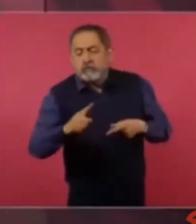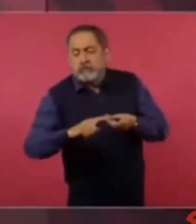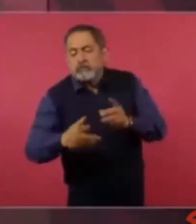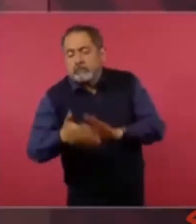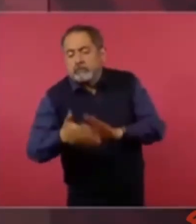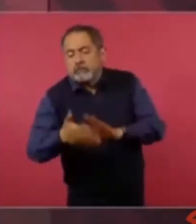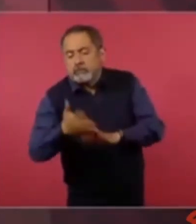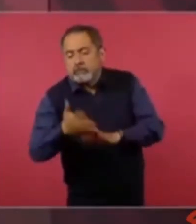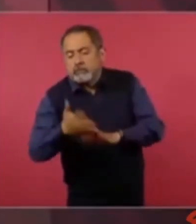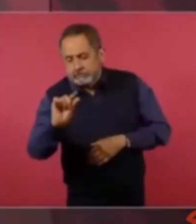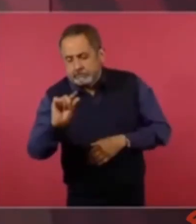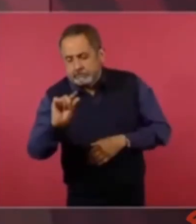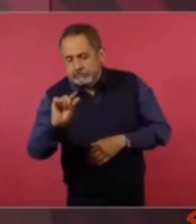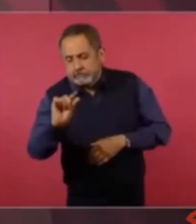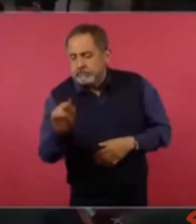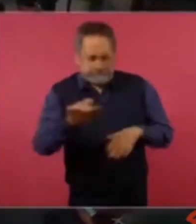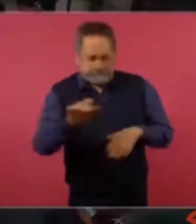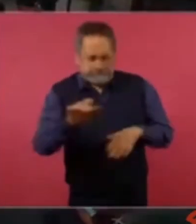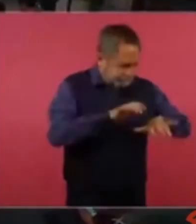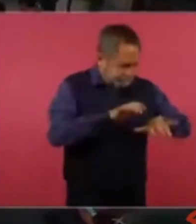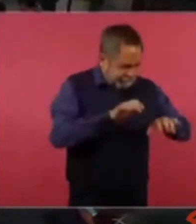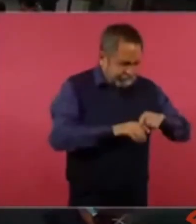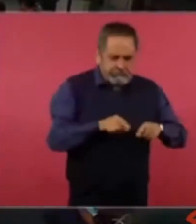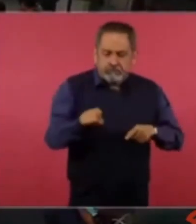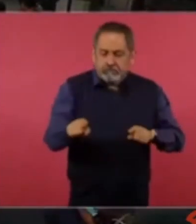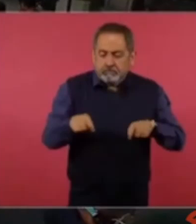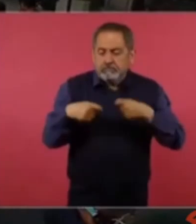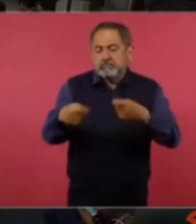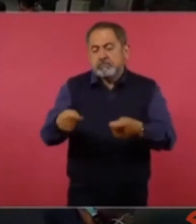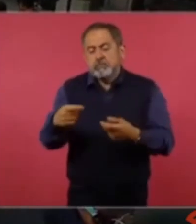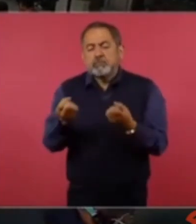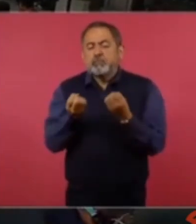político. Te vas